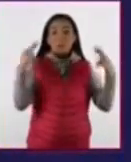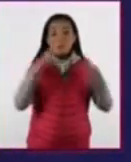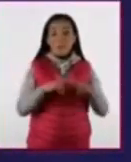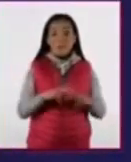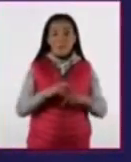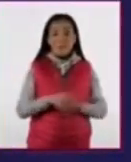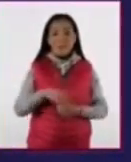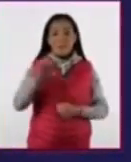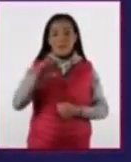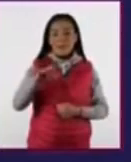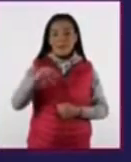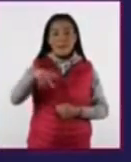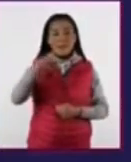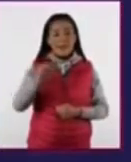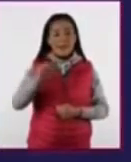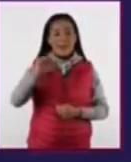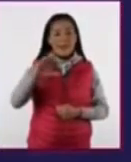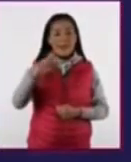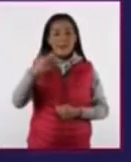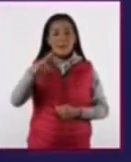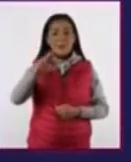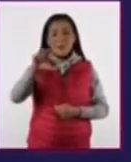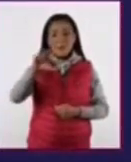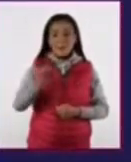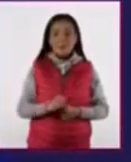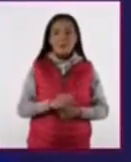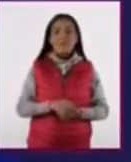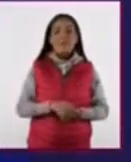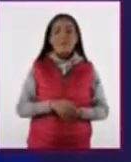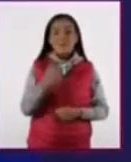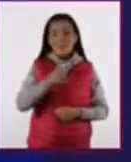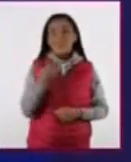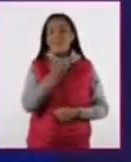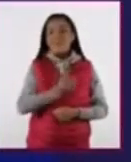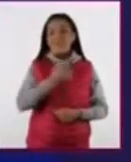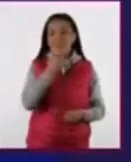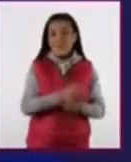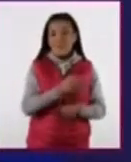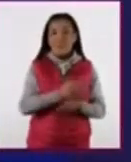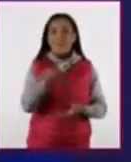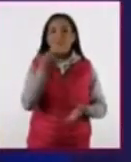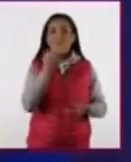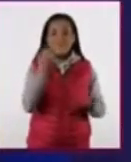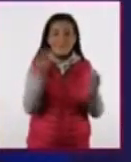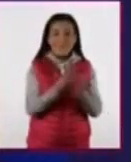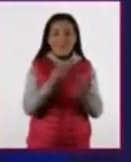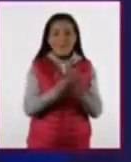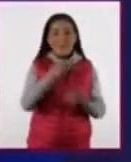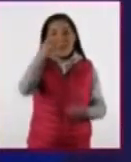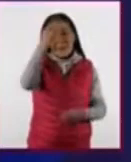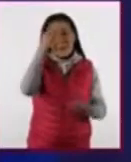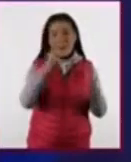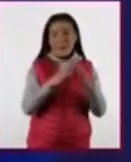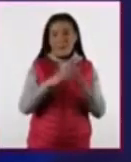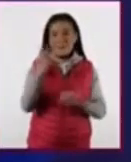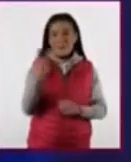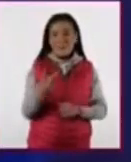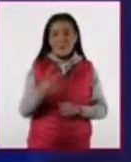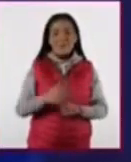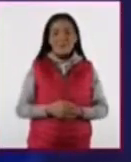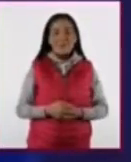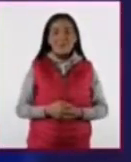y es un placer para mí estar con ustedes en Aprende en Casa 2. Recuerden que a